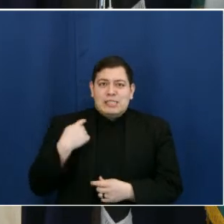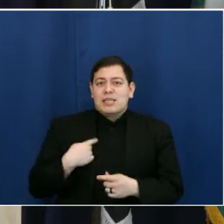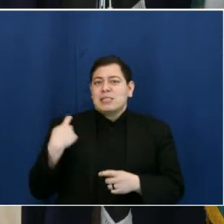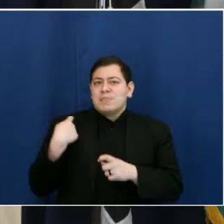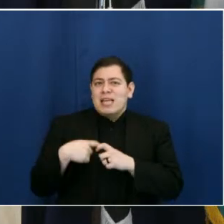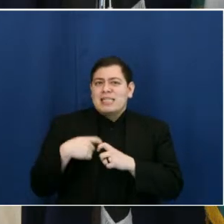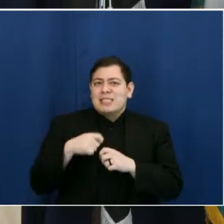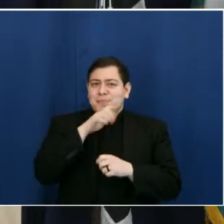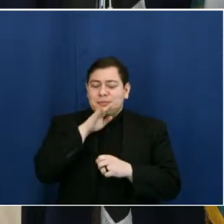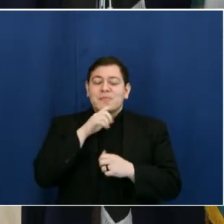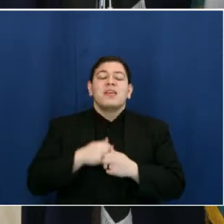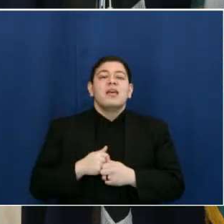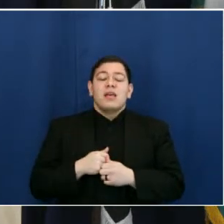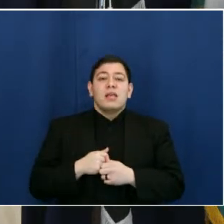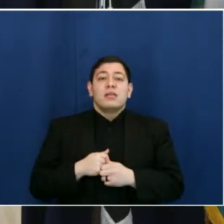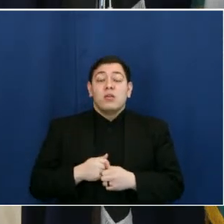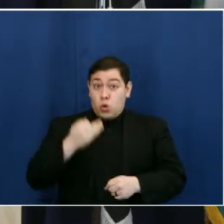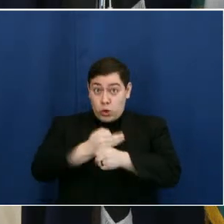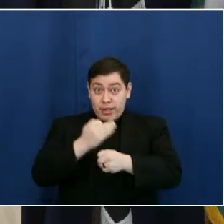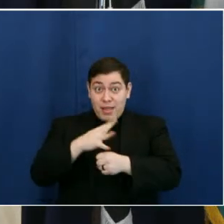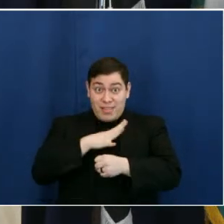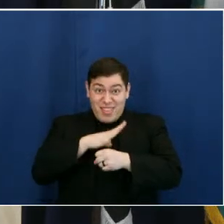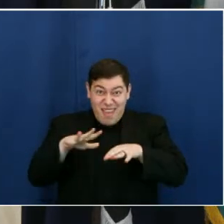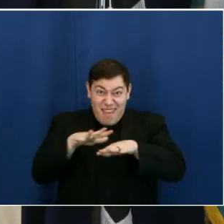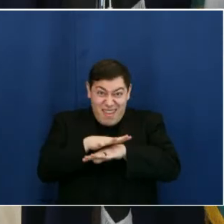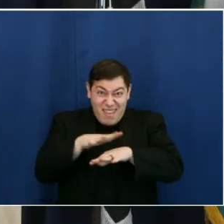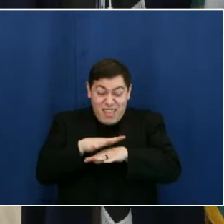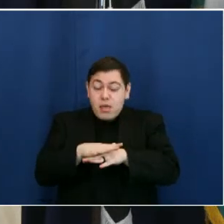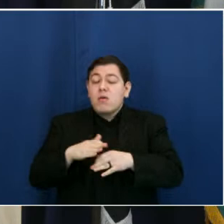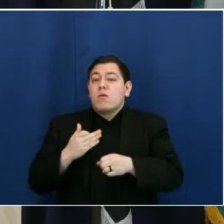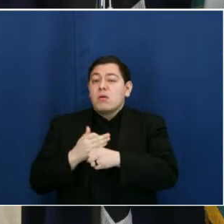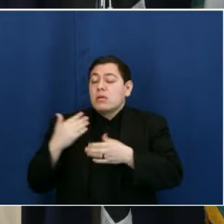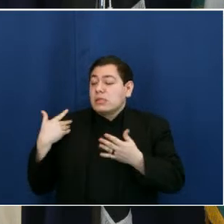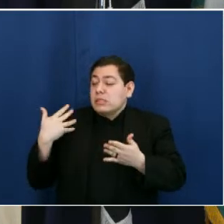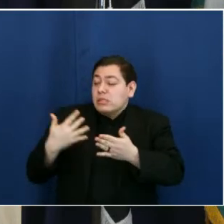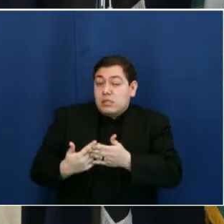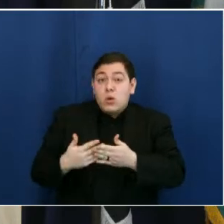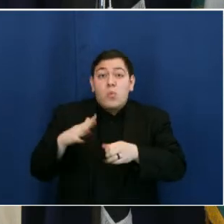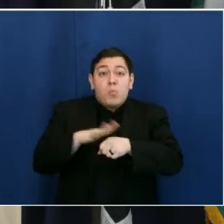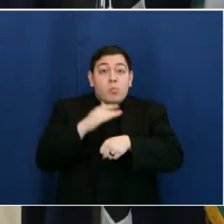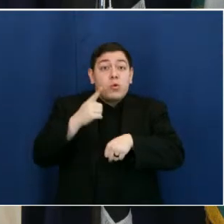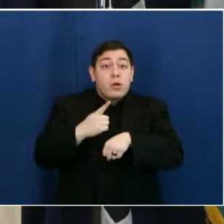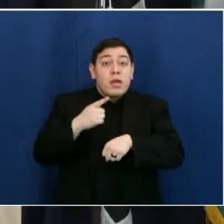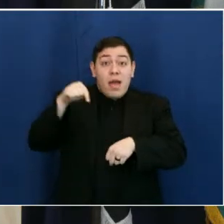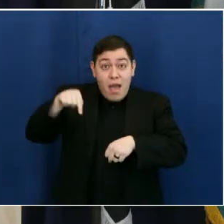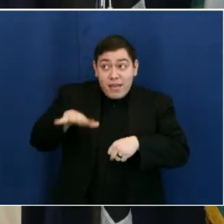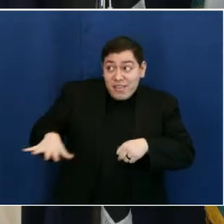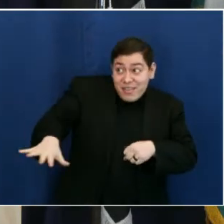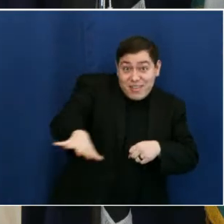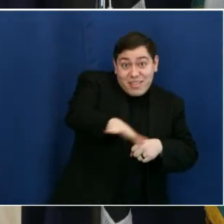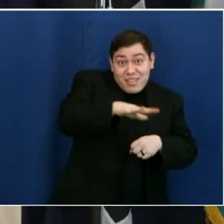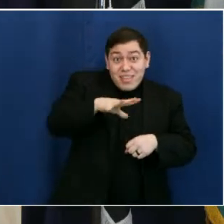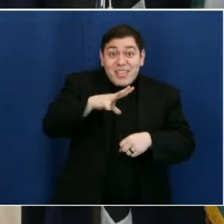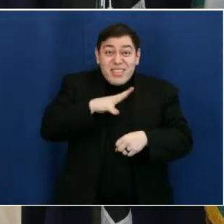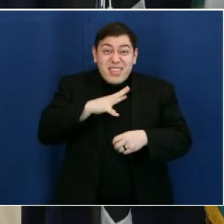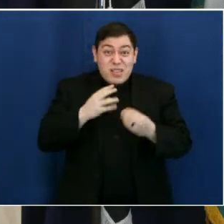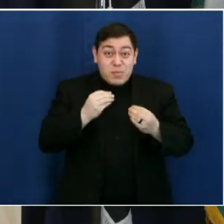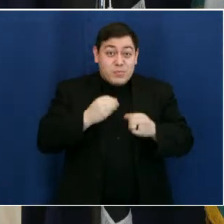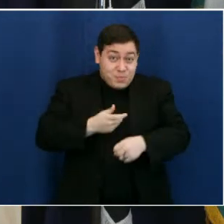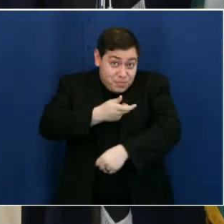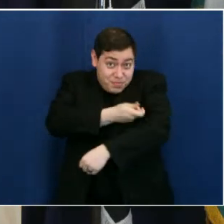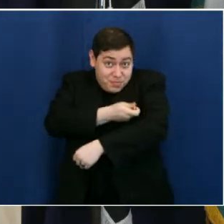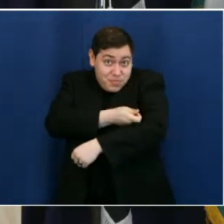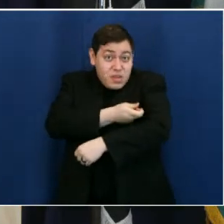cambiado en cuanto la administración a nivel nacional, seguimos teniendo un impacto en cuanto al número de vacunas que